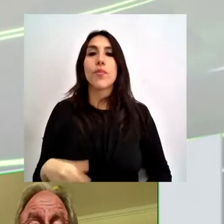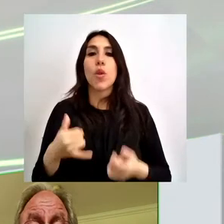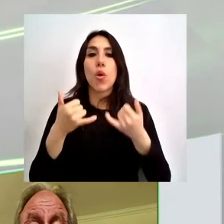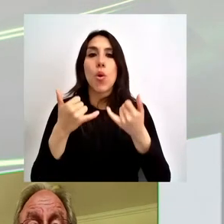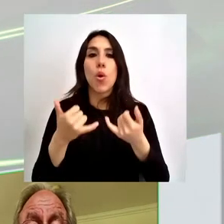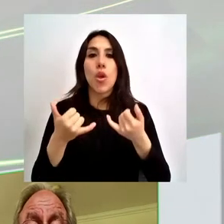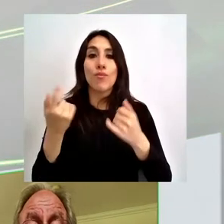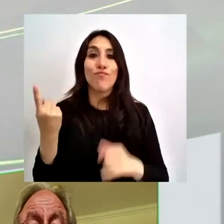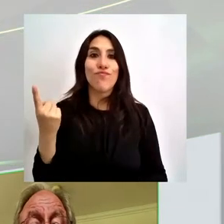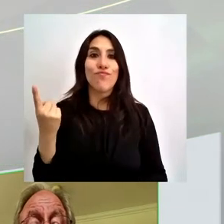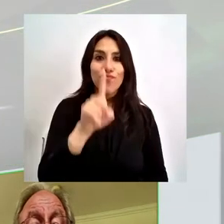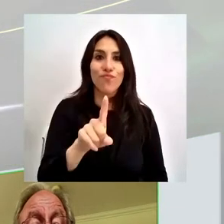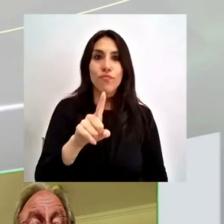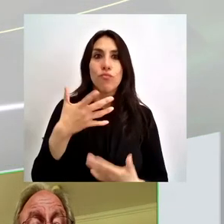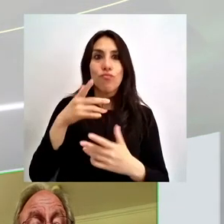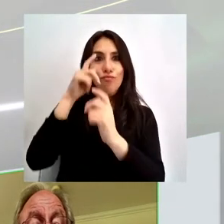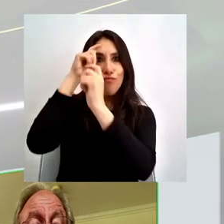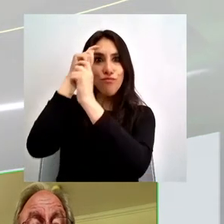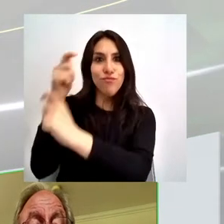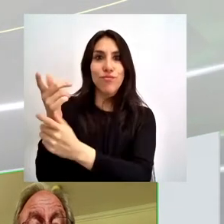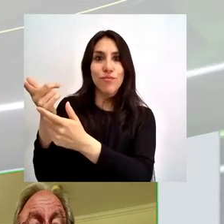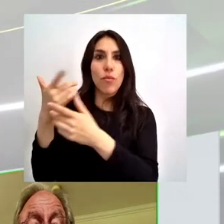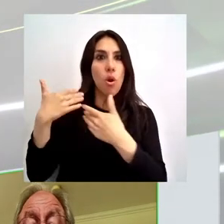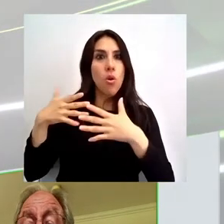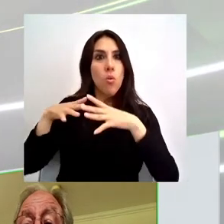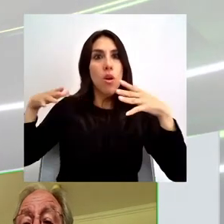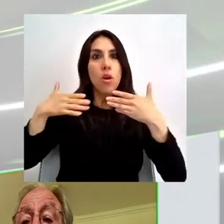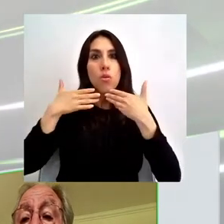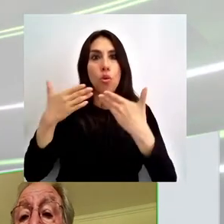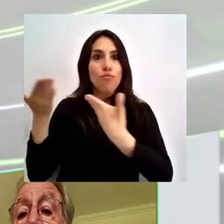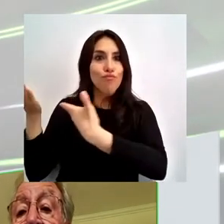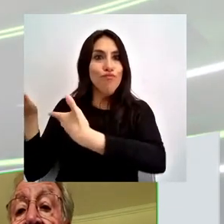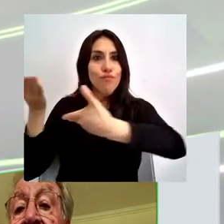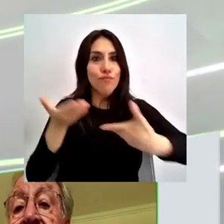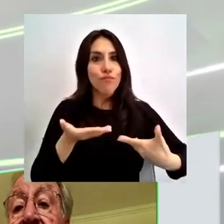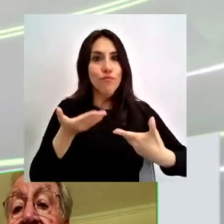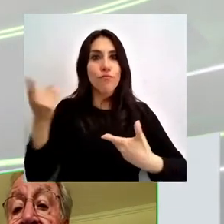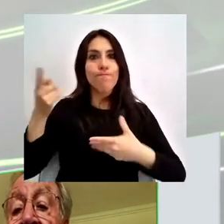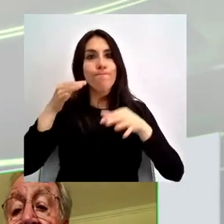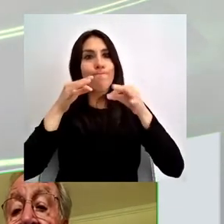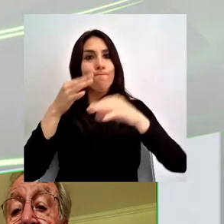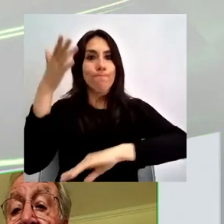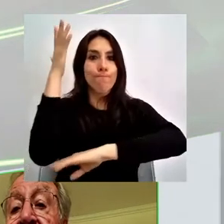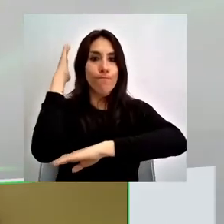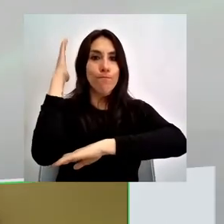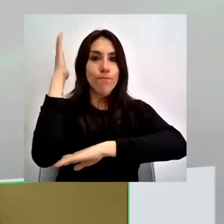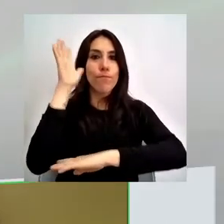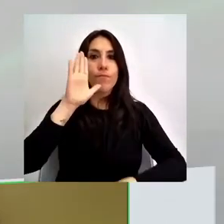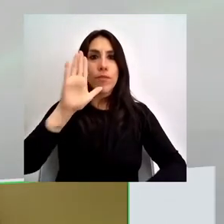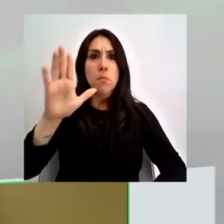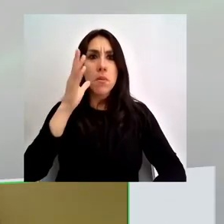muy agradecidos que pueda compartir su experiencia en nuestra conferencia de ciro project